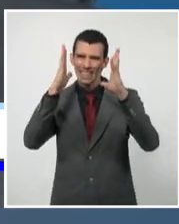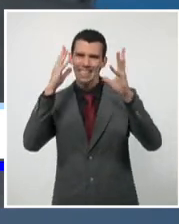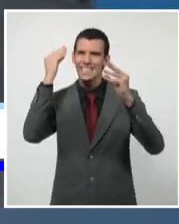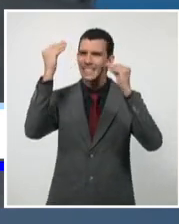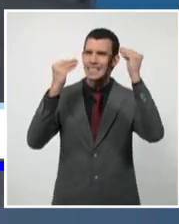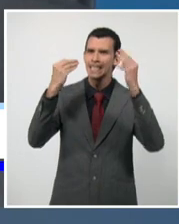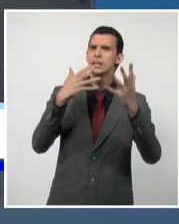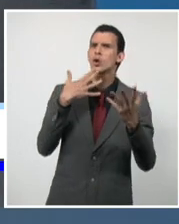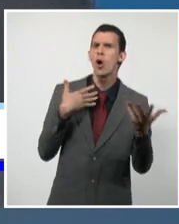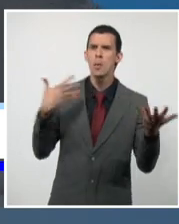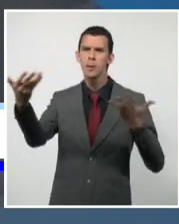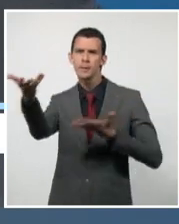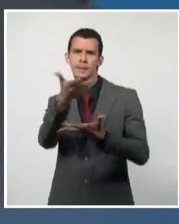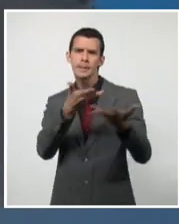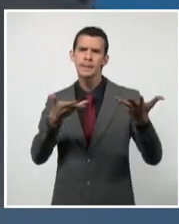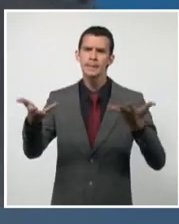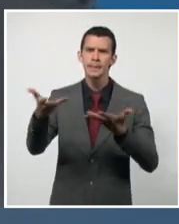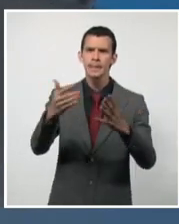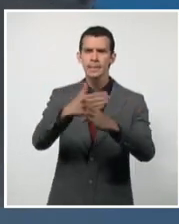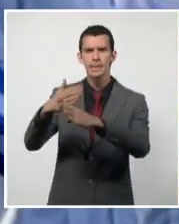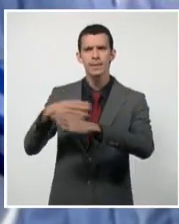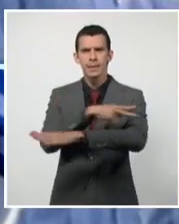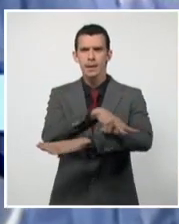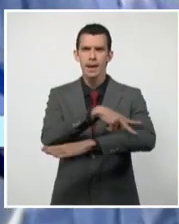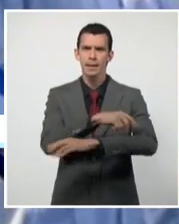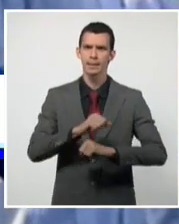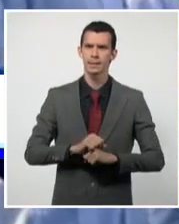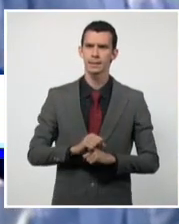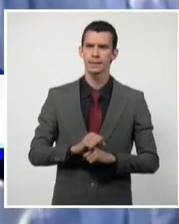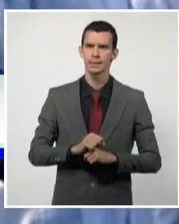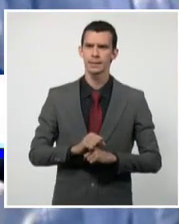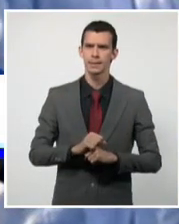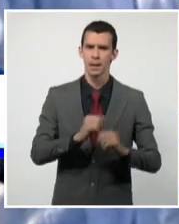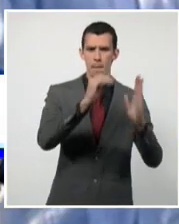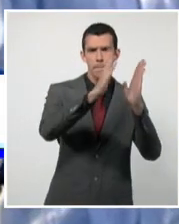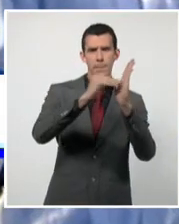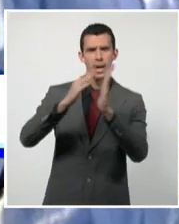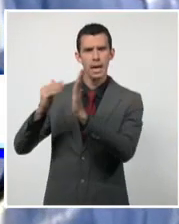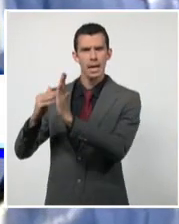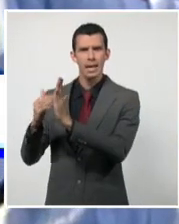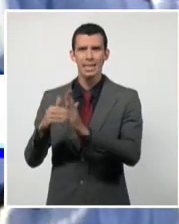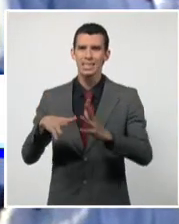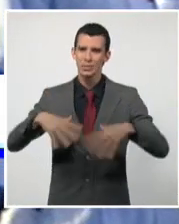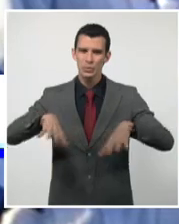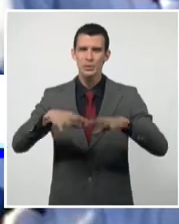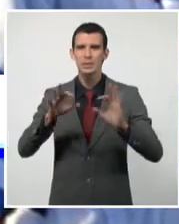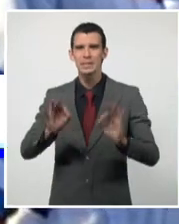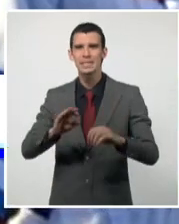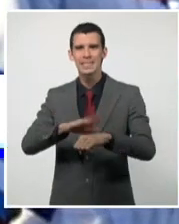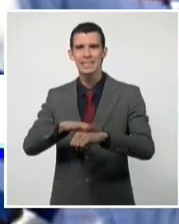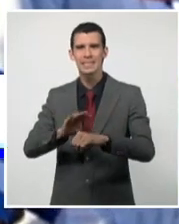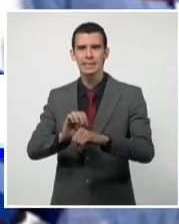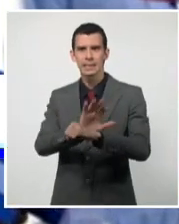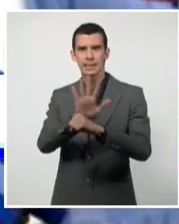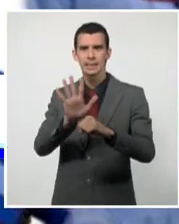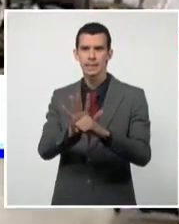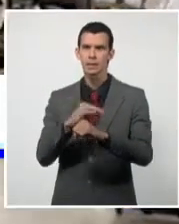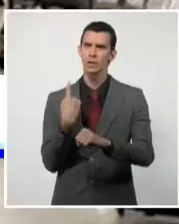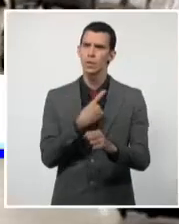estos últimos meses de la pandemia, hemos enviado 28 brigadas o